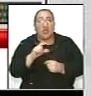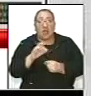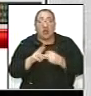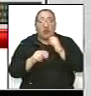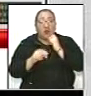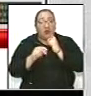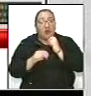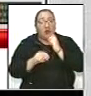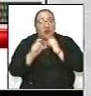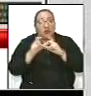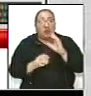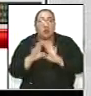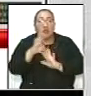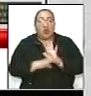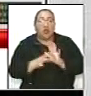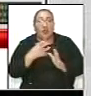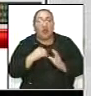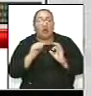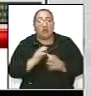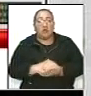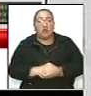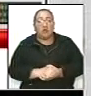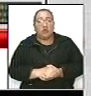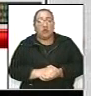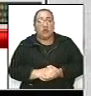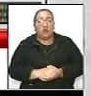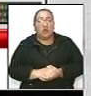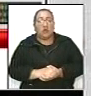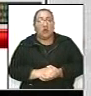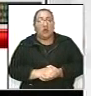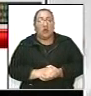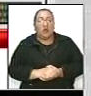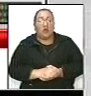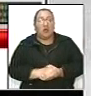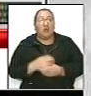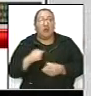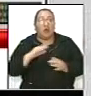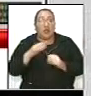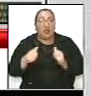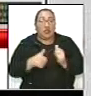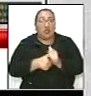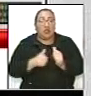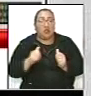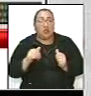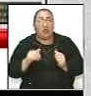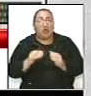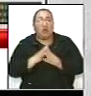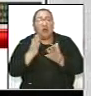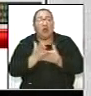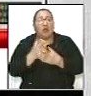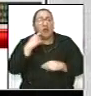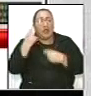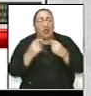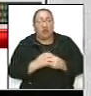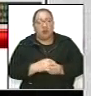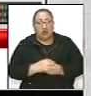personas menores de edad justamente porque detrás de ellos se cubre una gran delincuencia.